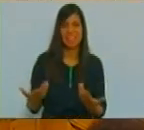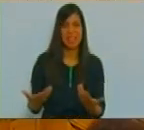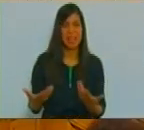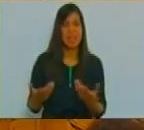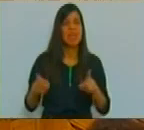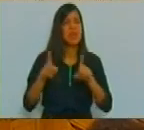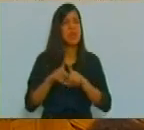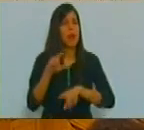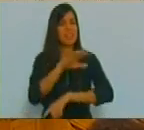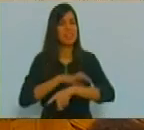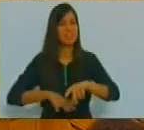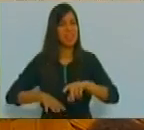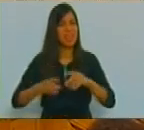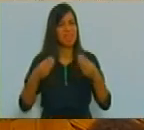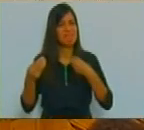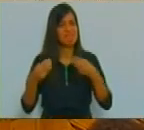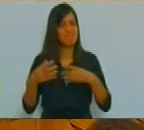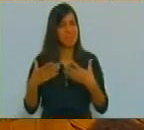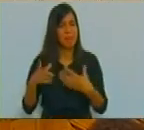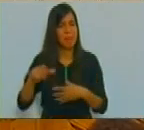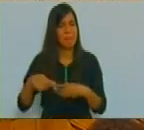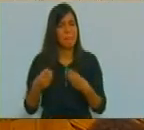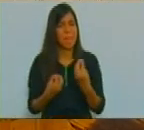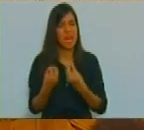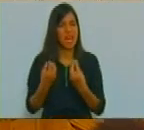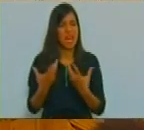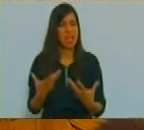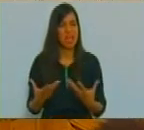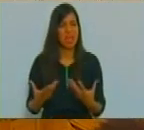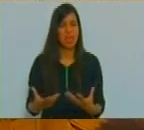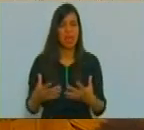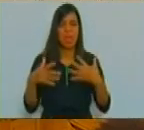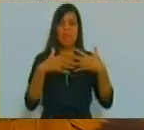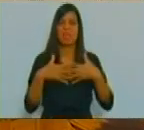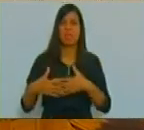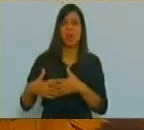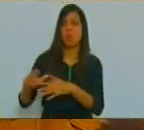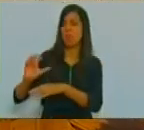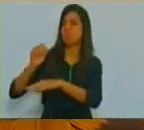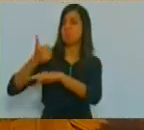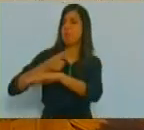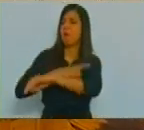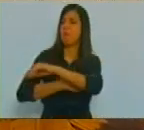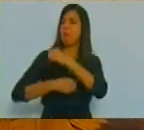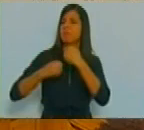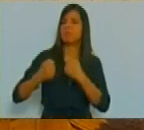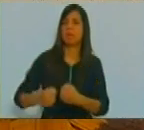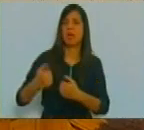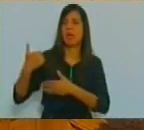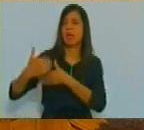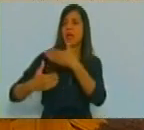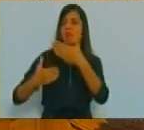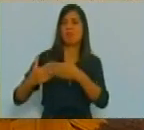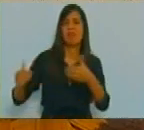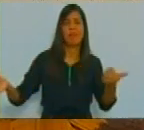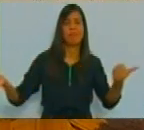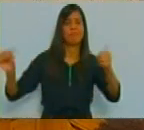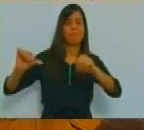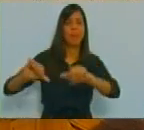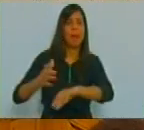papel es a unas sanciones para hacer valer una supremacía que no tiene nada dice cada día va en mayor decadencia